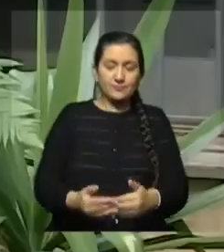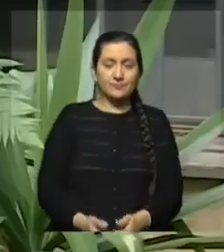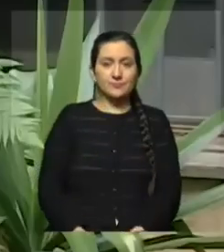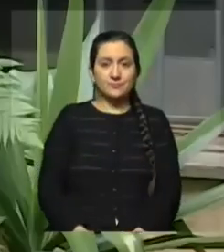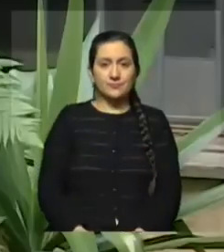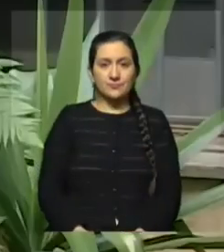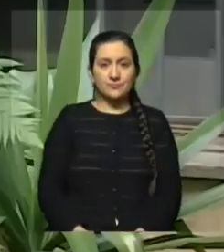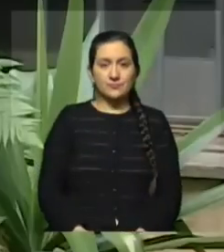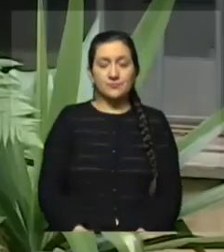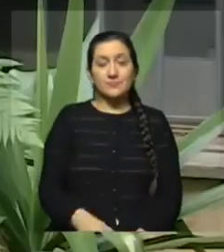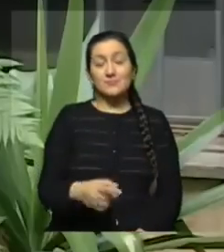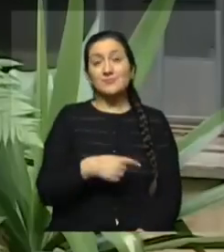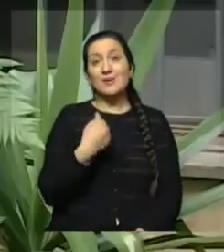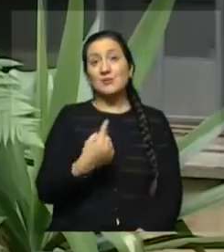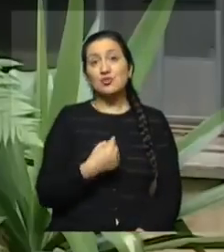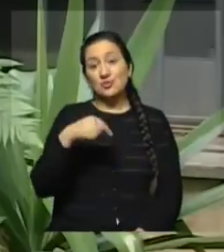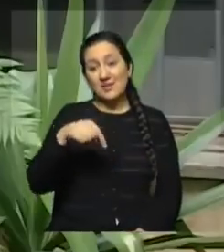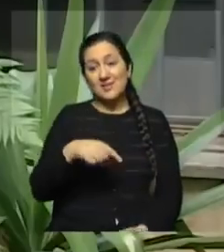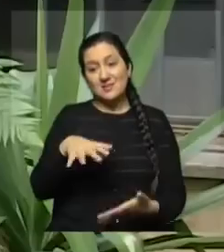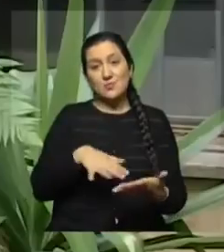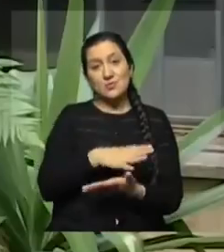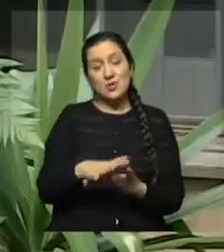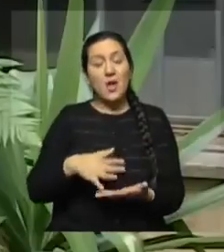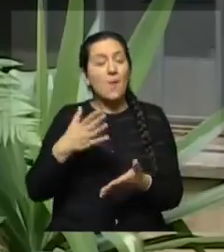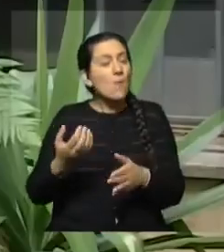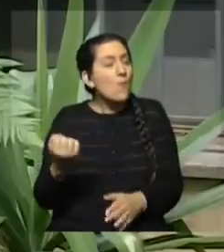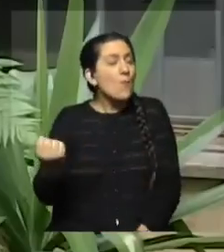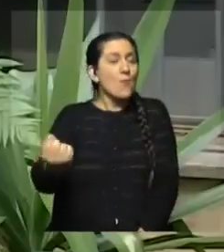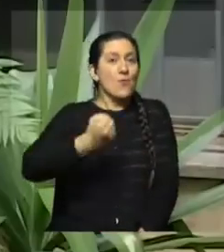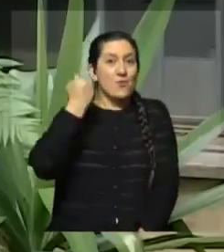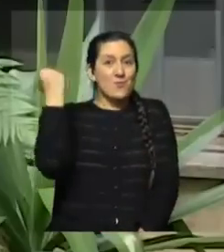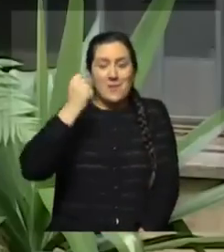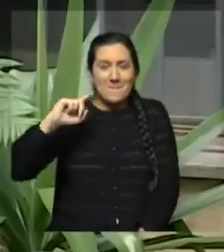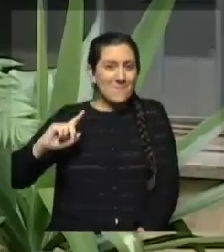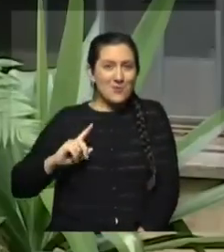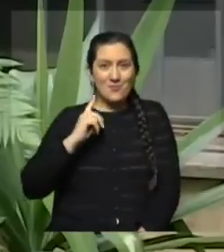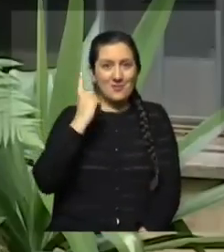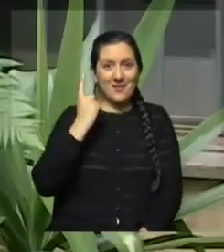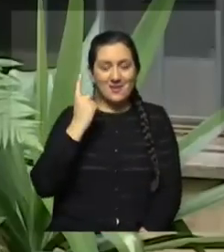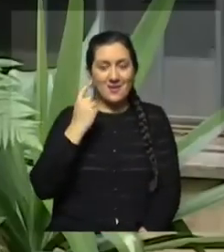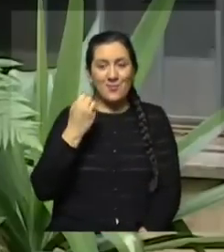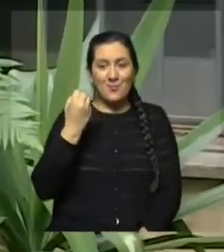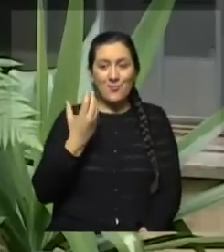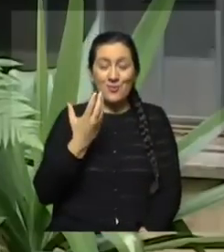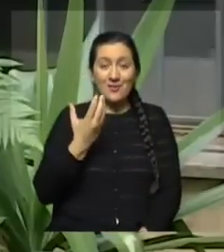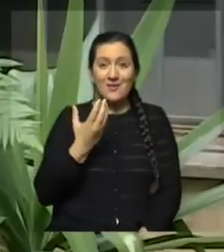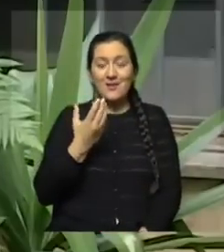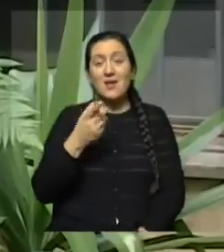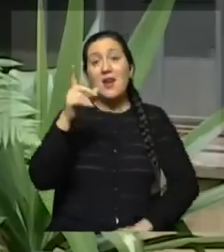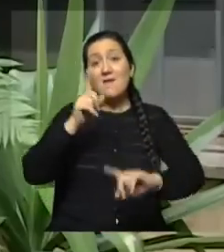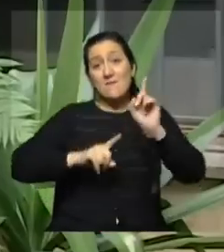esto para nosotros estas situaciones realmente muy importante prioritaria porque bueno la